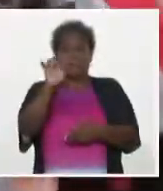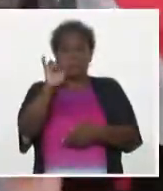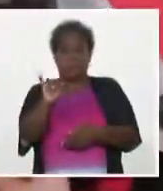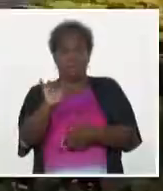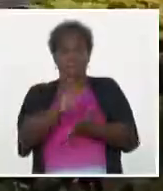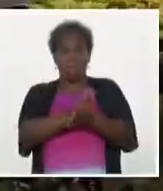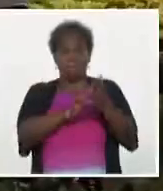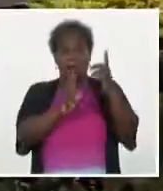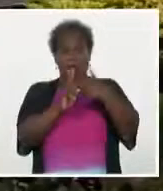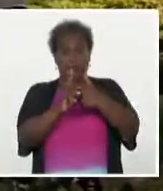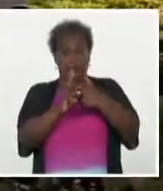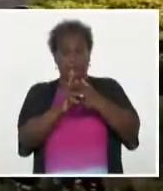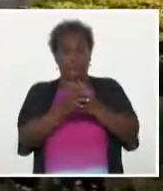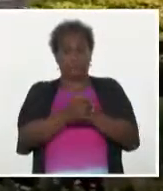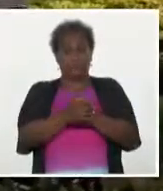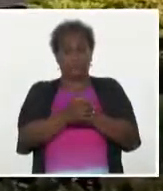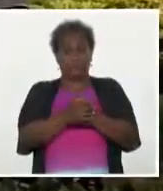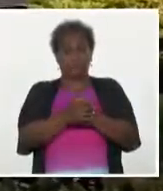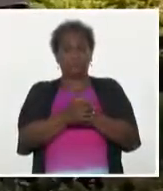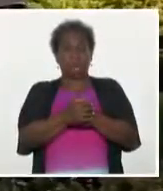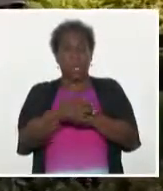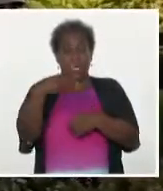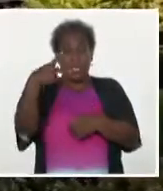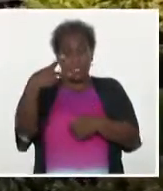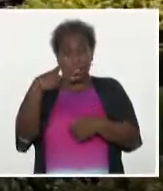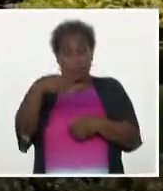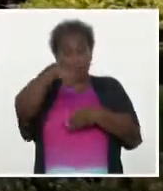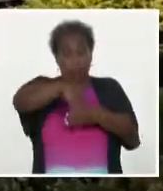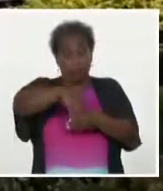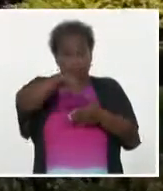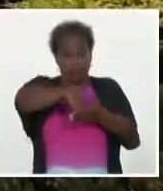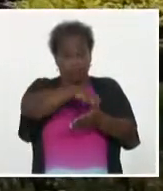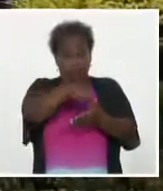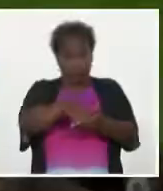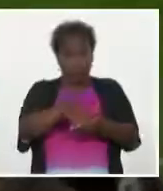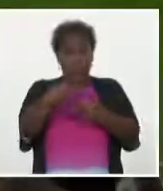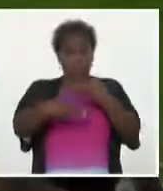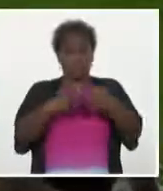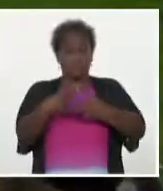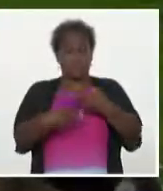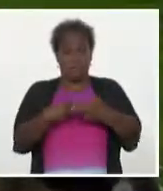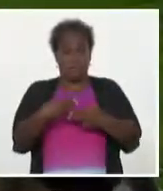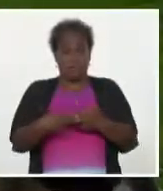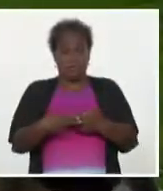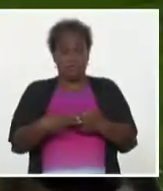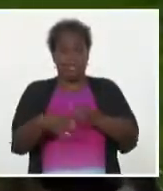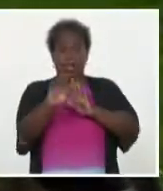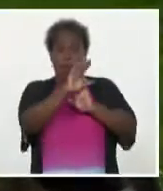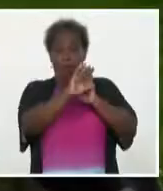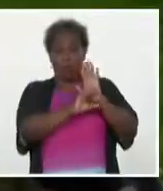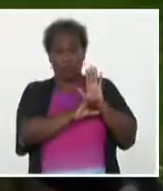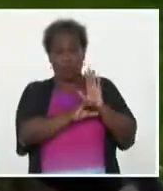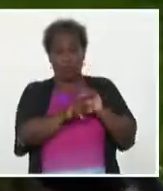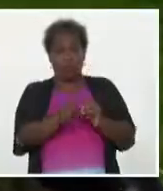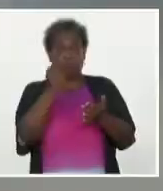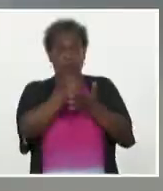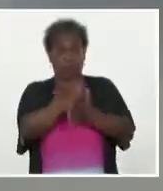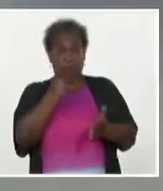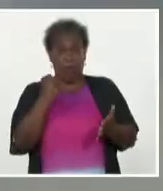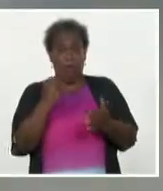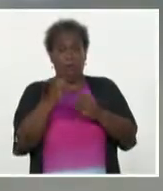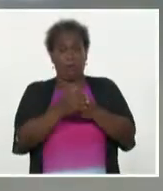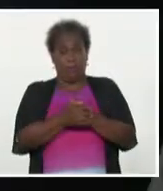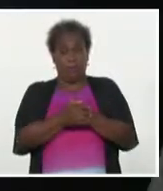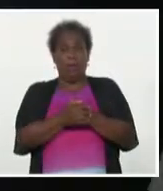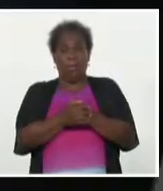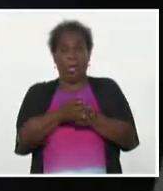26. Son los segundos comicios multipartidistas en virtud de la Constitución aprobada en el referendo popular